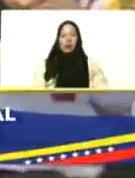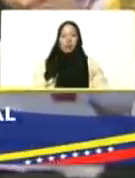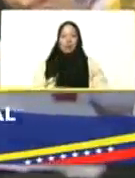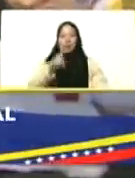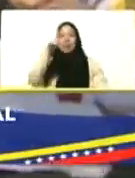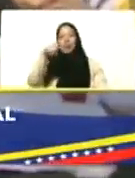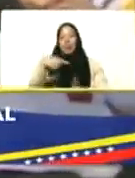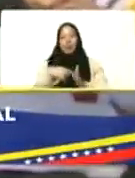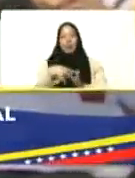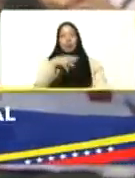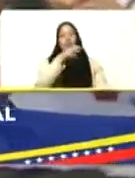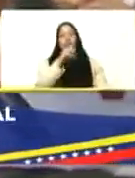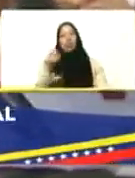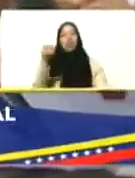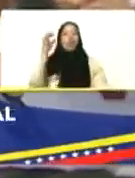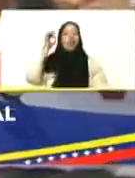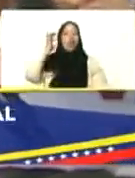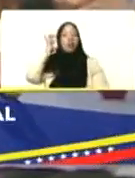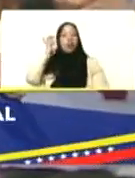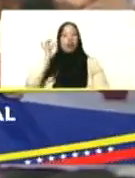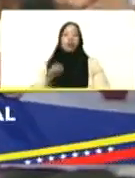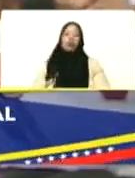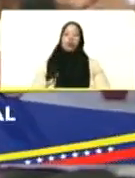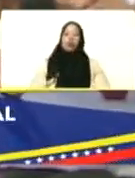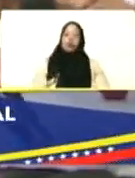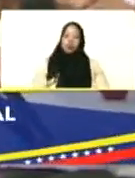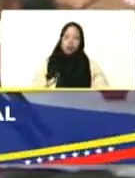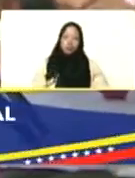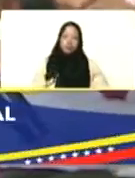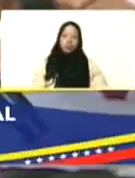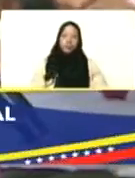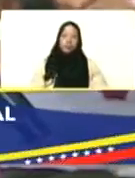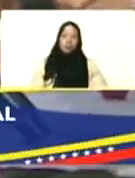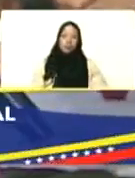1.500 mujeres. ¿Qué pasa?